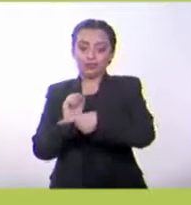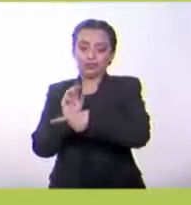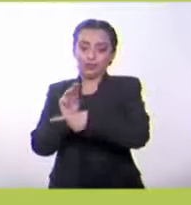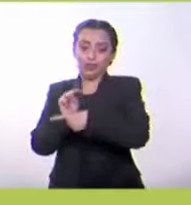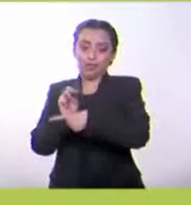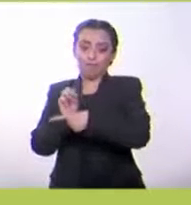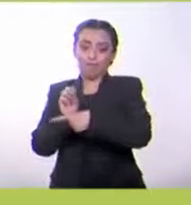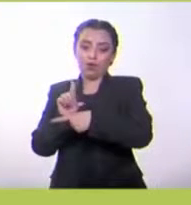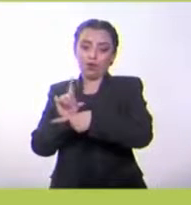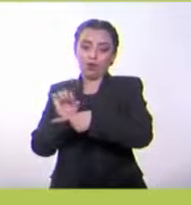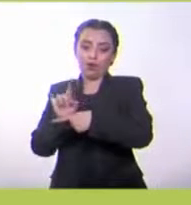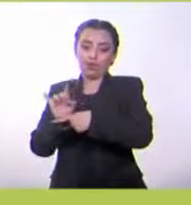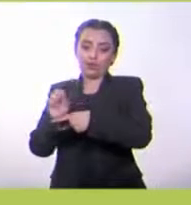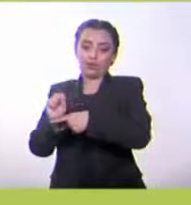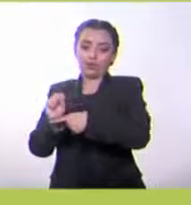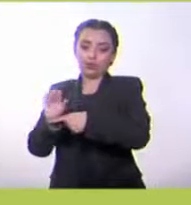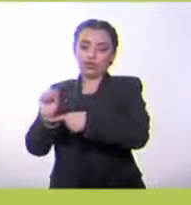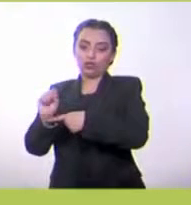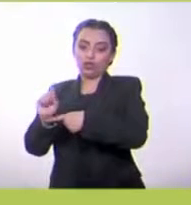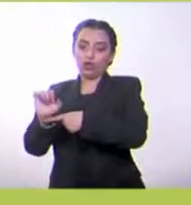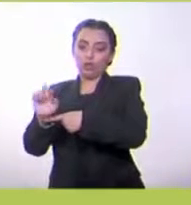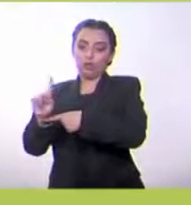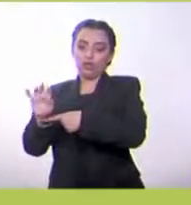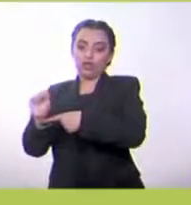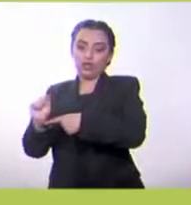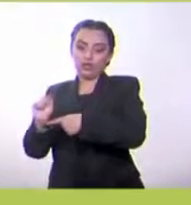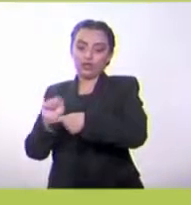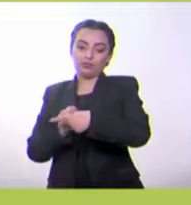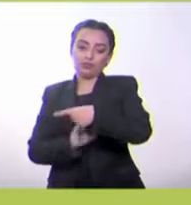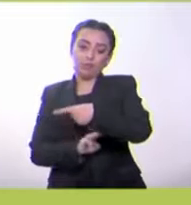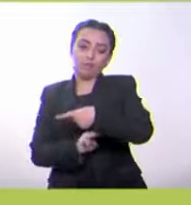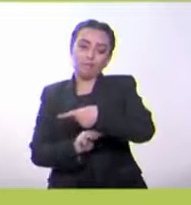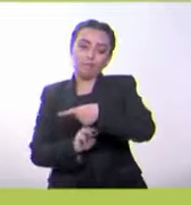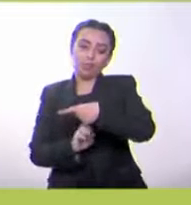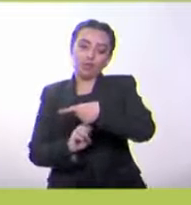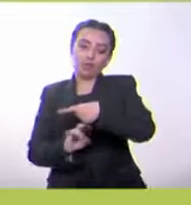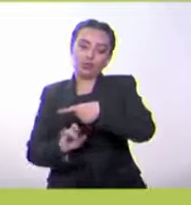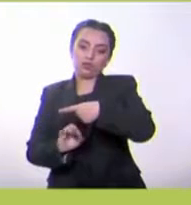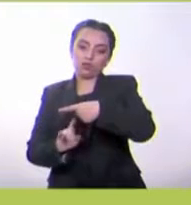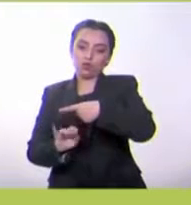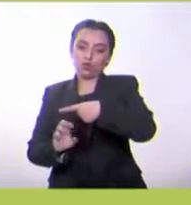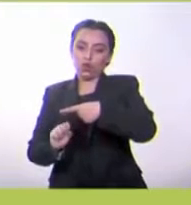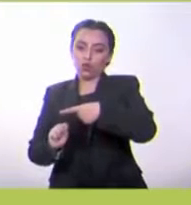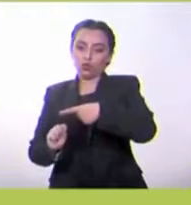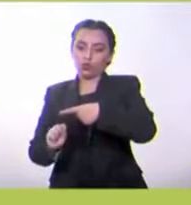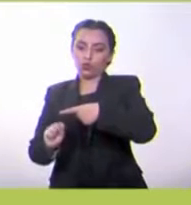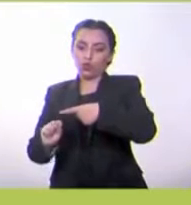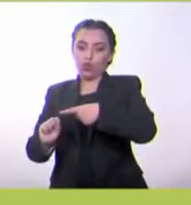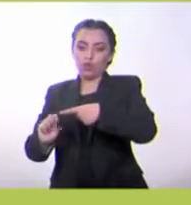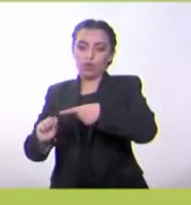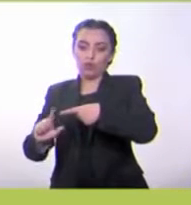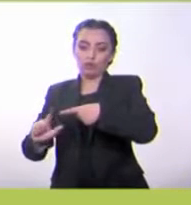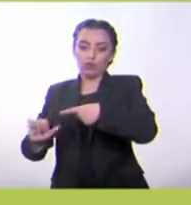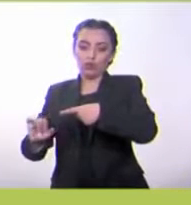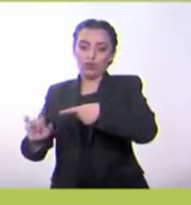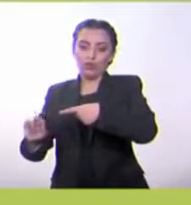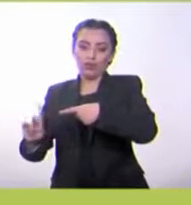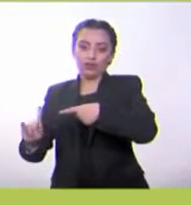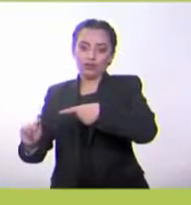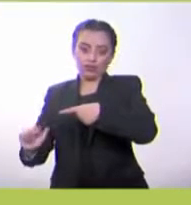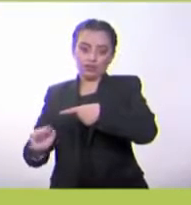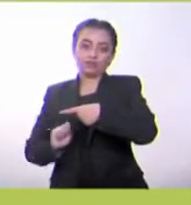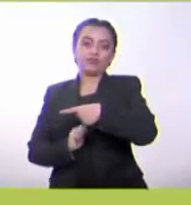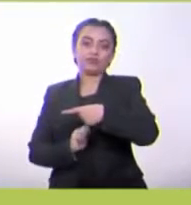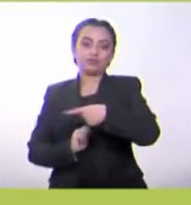solvente divididos entre la suma de los moles de soluto más los moles de solvente.